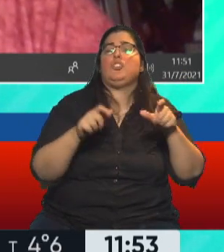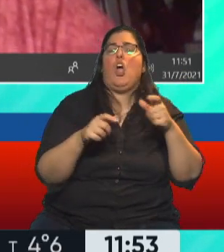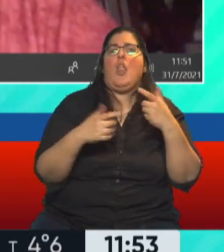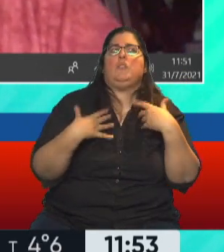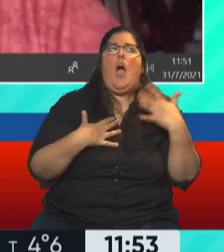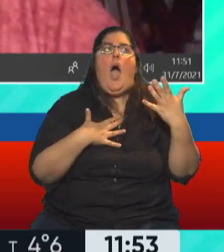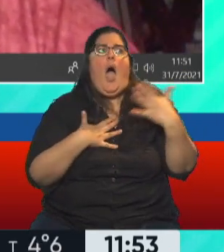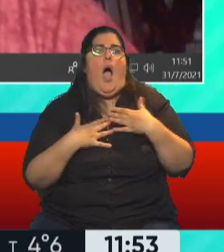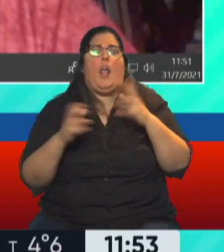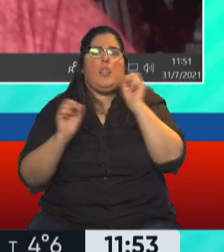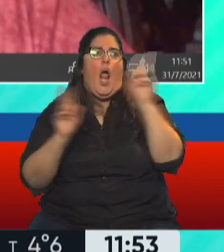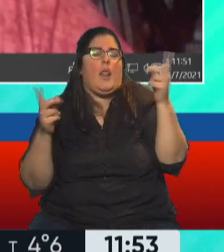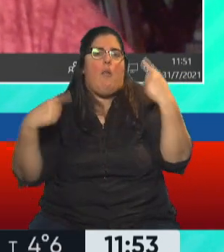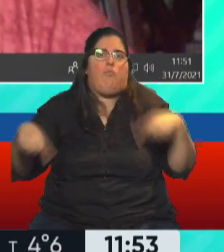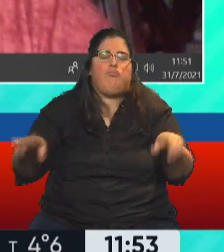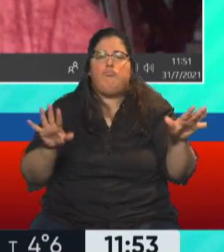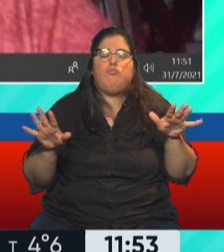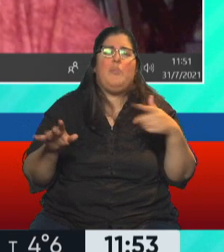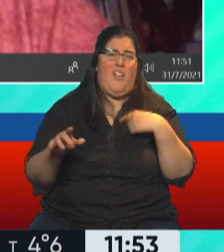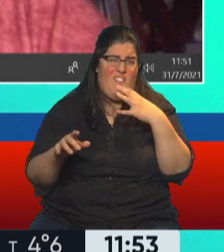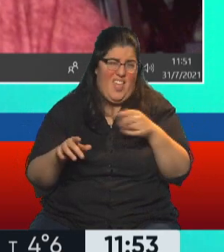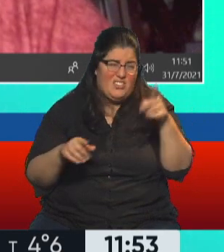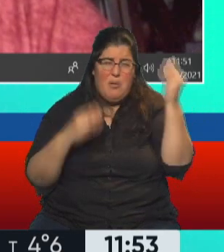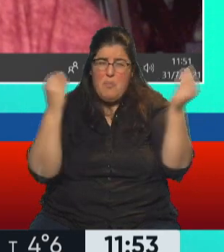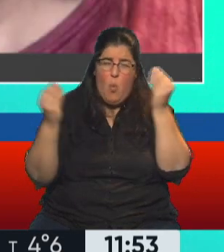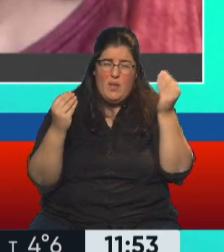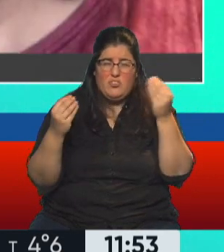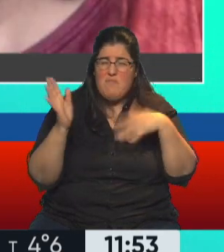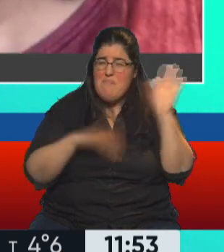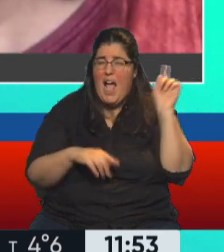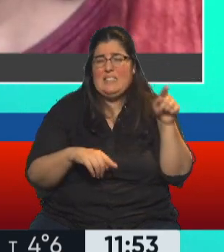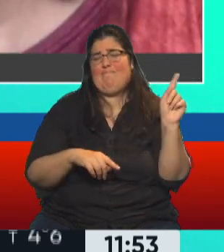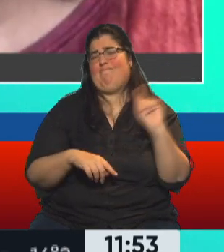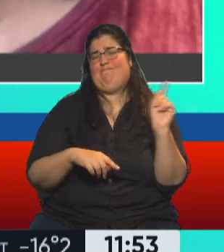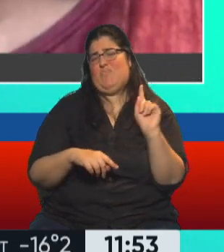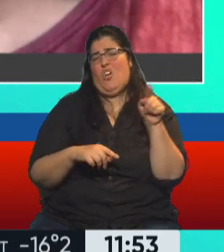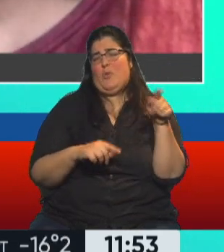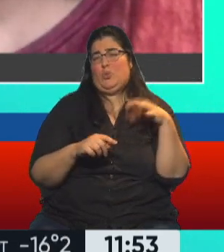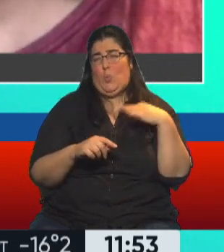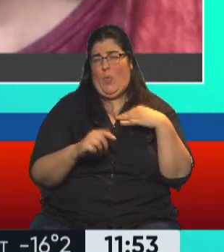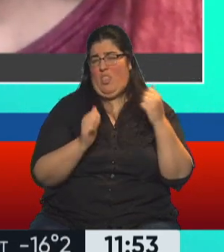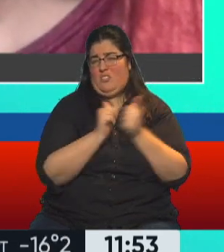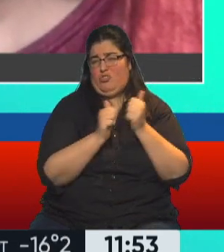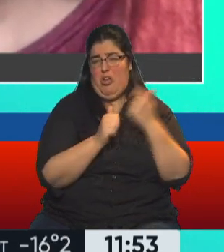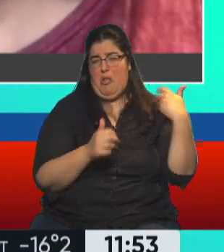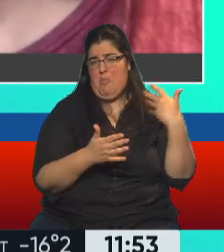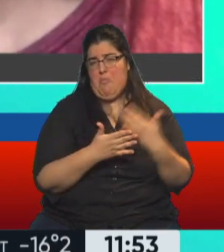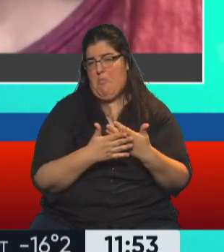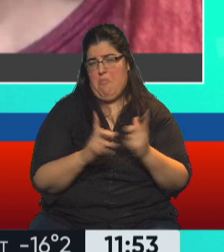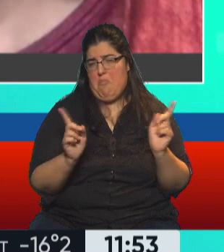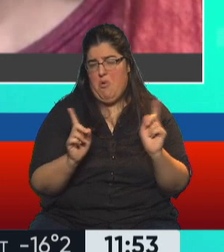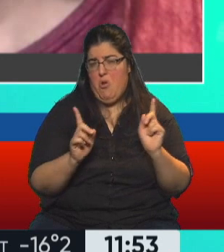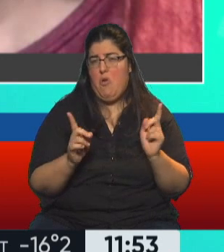vestiduras. Yo no diría que esa es la mayor preocupación en su trayectoria, eh,